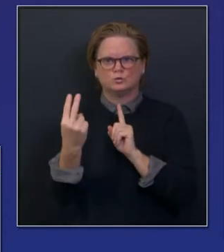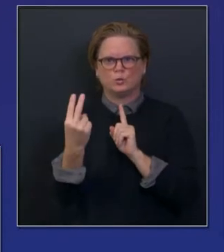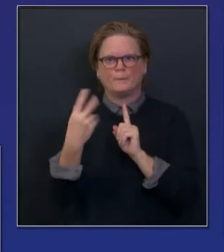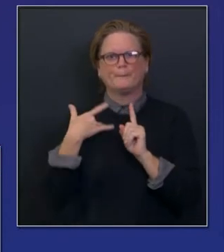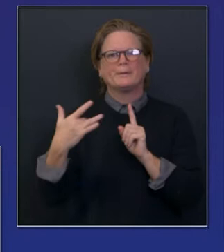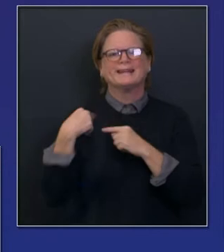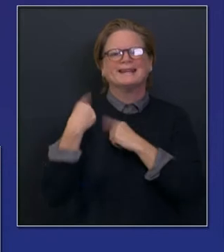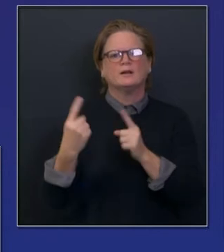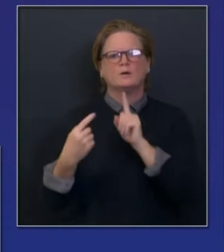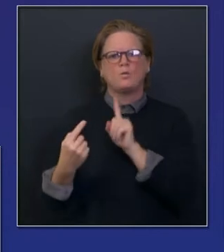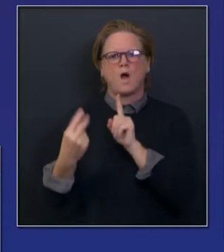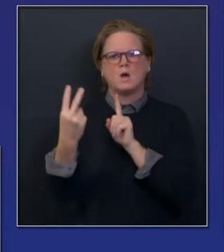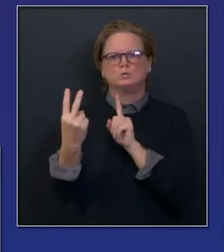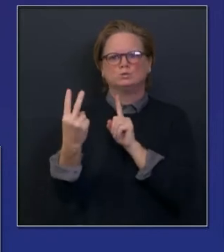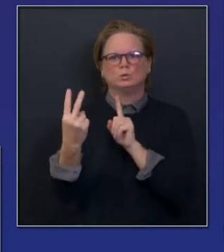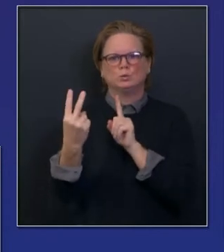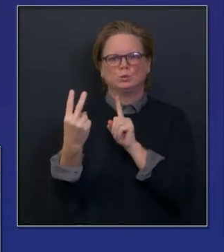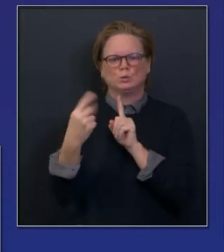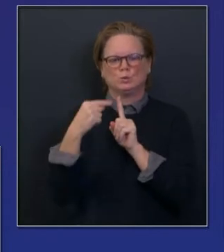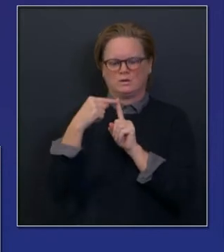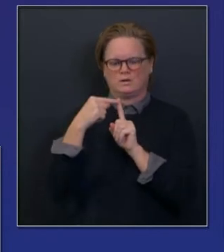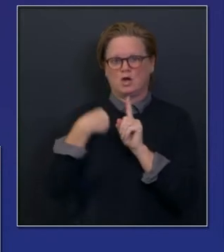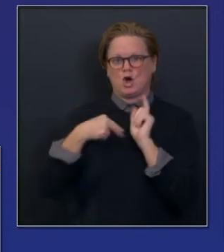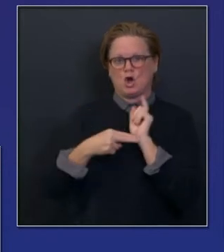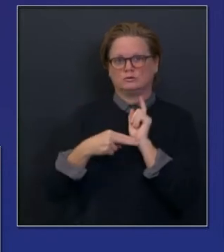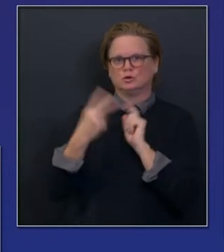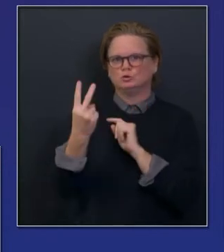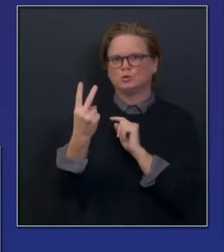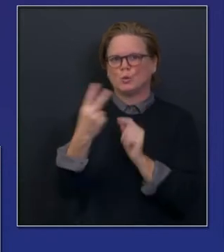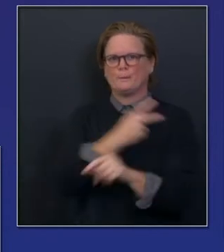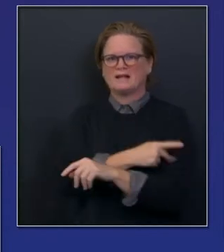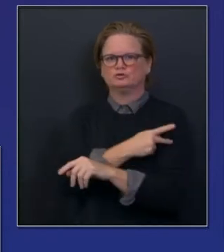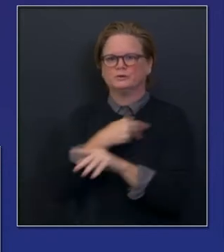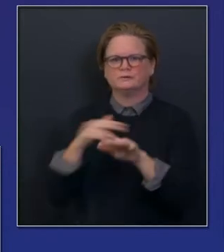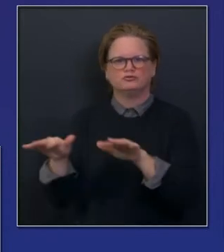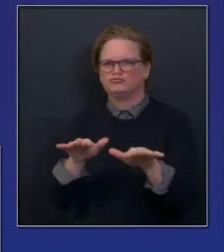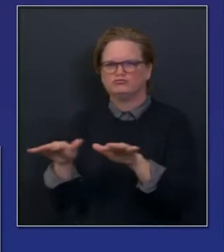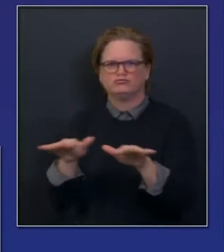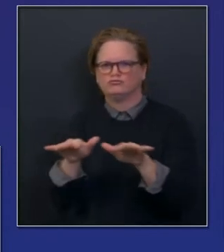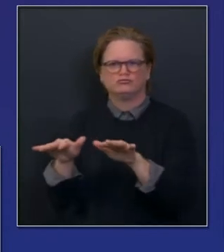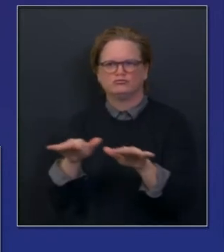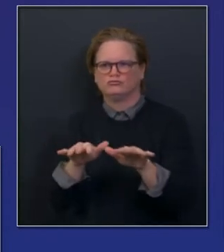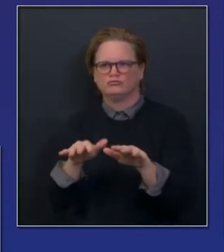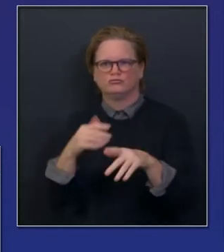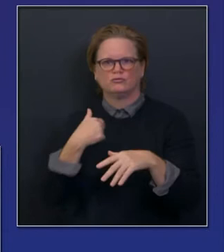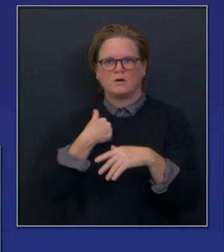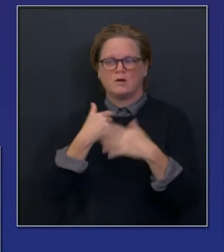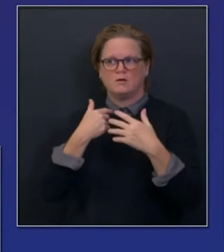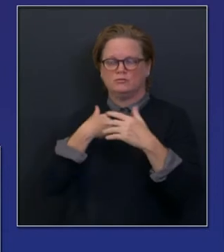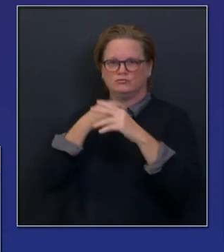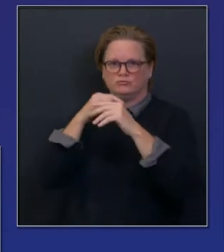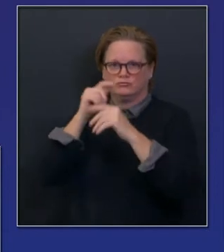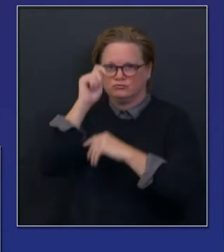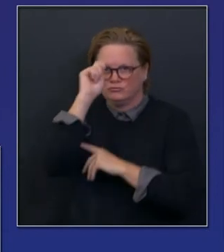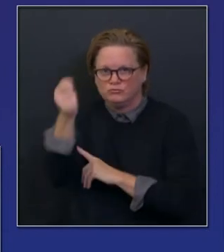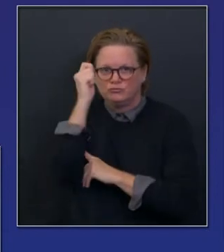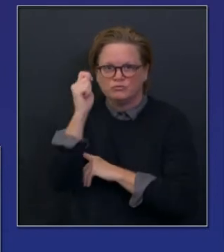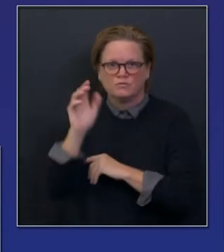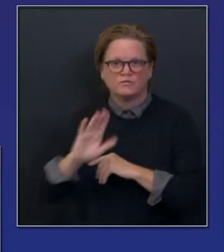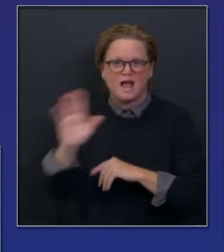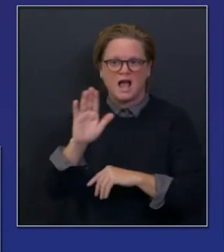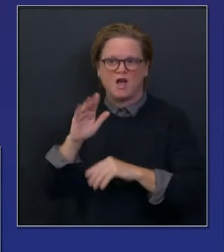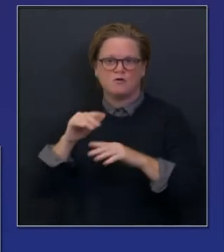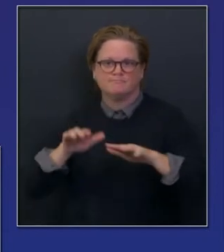vez empatía y admiración por el espíritu colaborativo, trabajando con